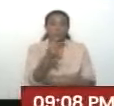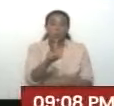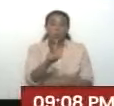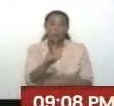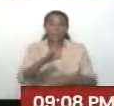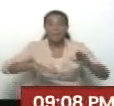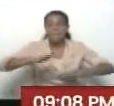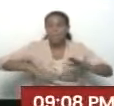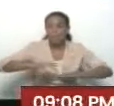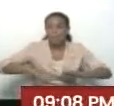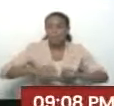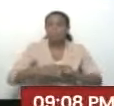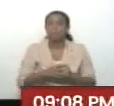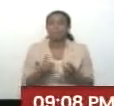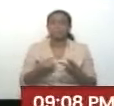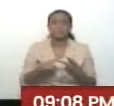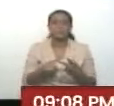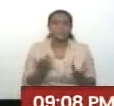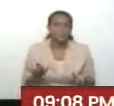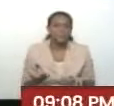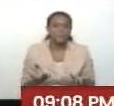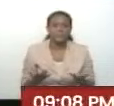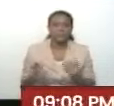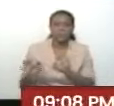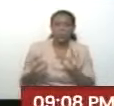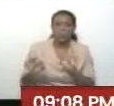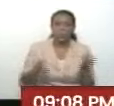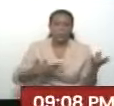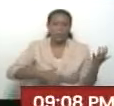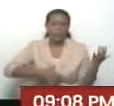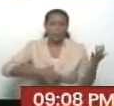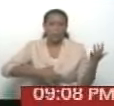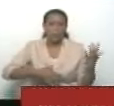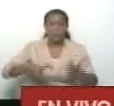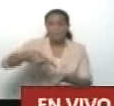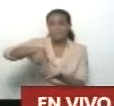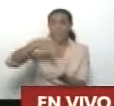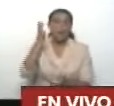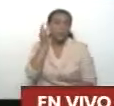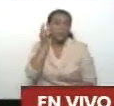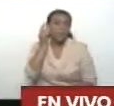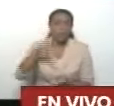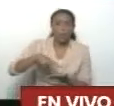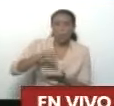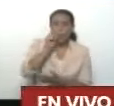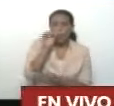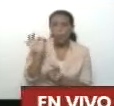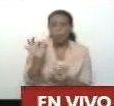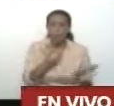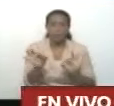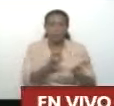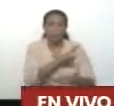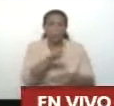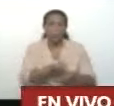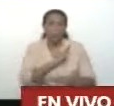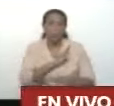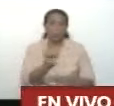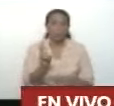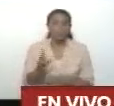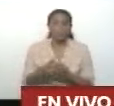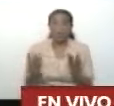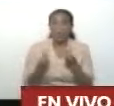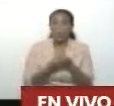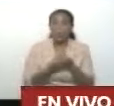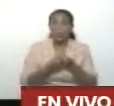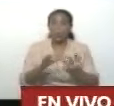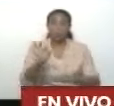entre tamboreros, Alfredo Colabandola, bailarinas, los bailarines de la Compañía Nacional de Danza. Y junto a